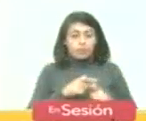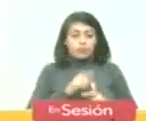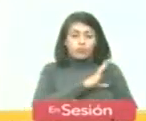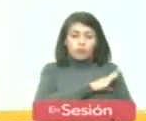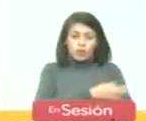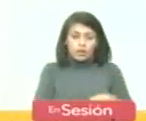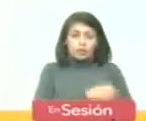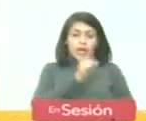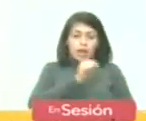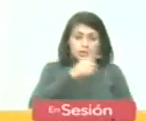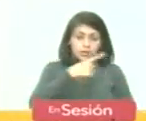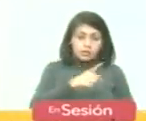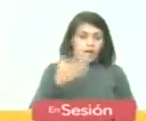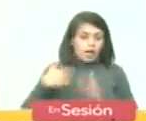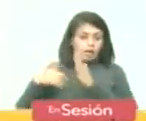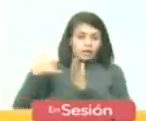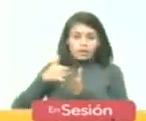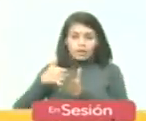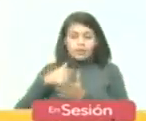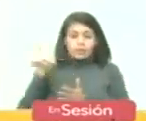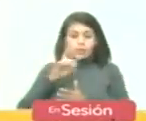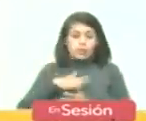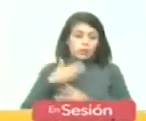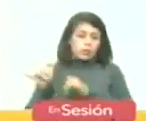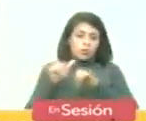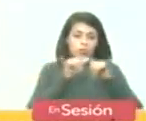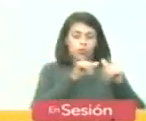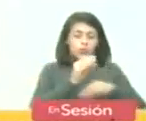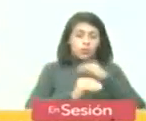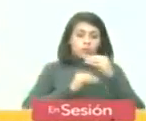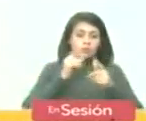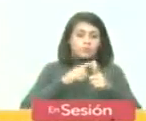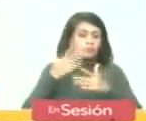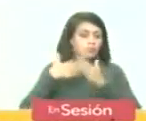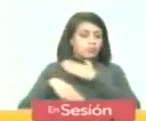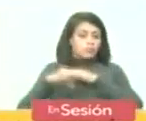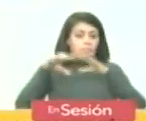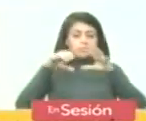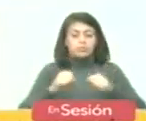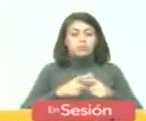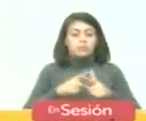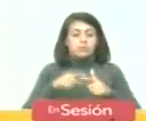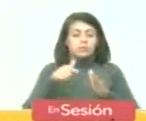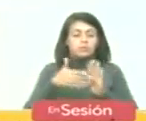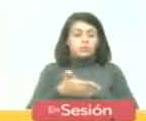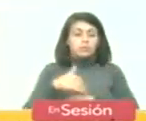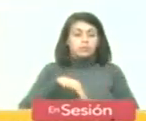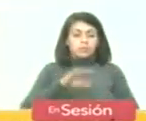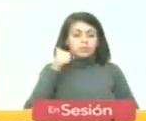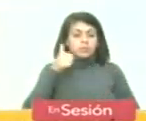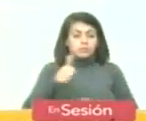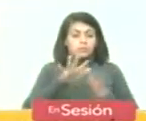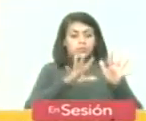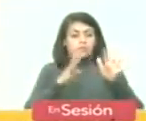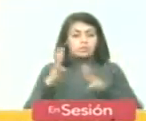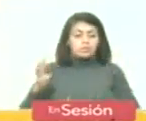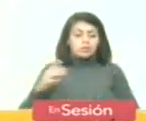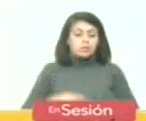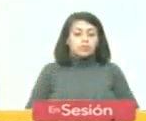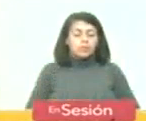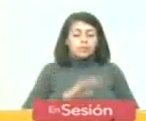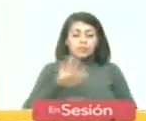fuerzas militares ofensivas que fue en las ocupaciones del siglo XIX y